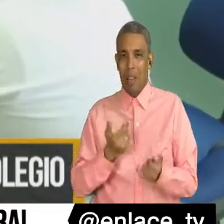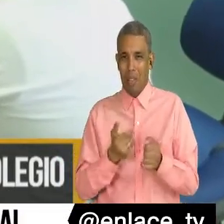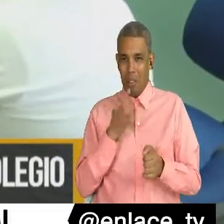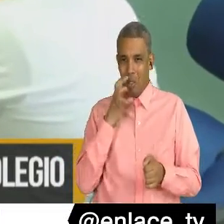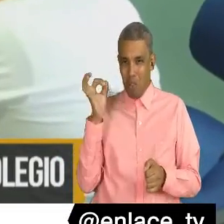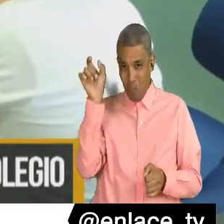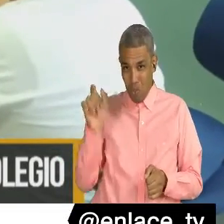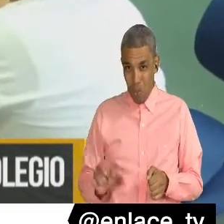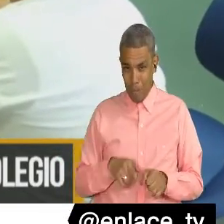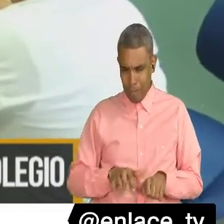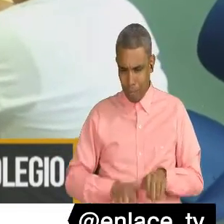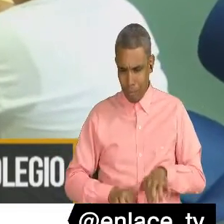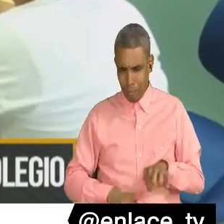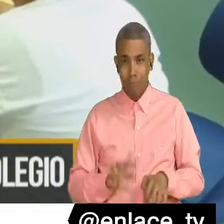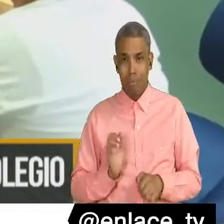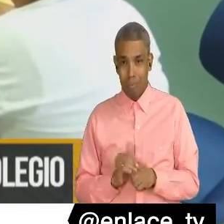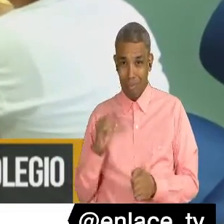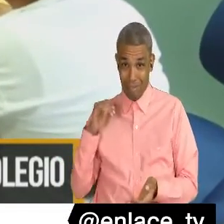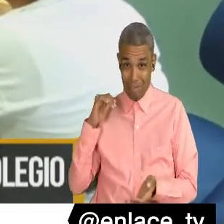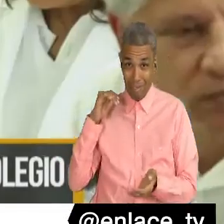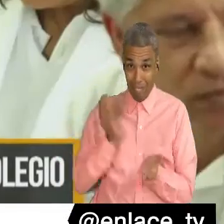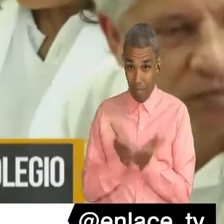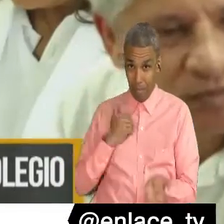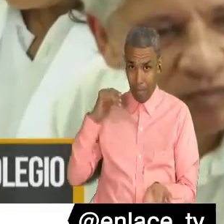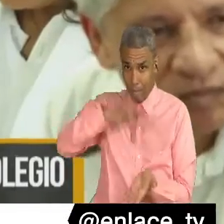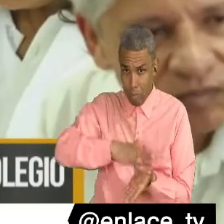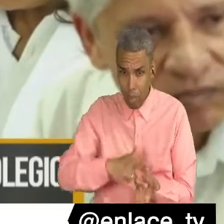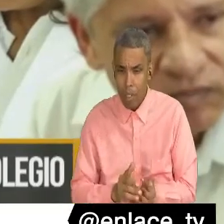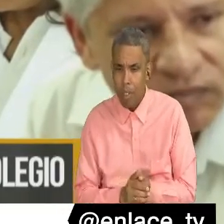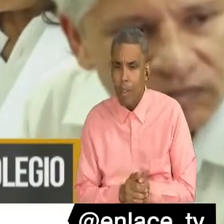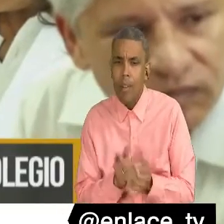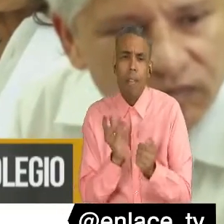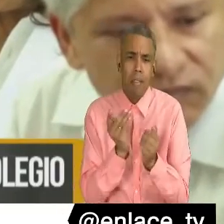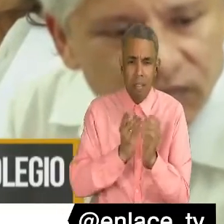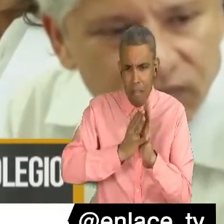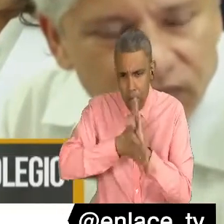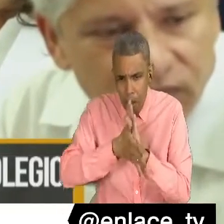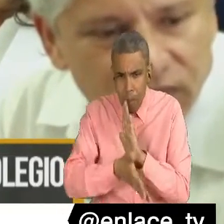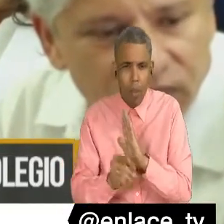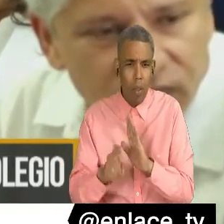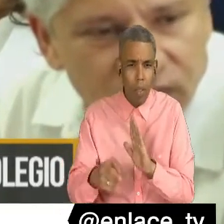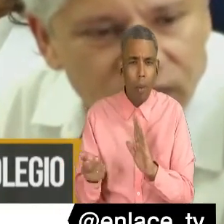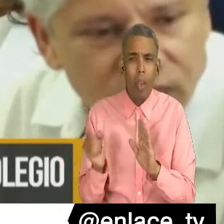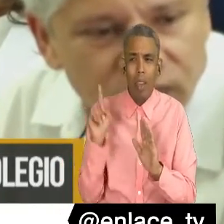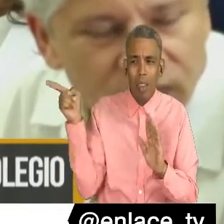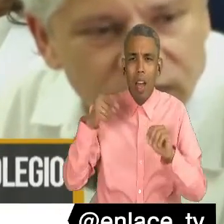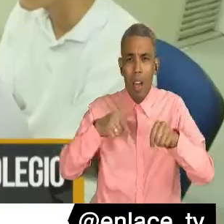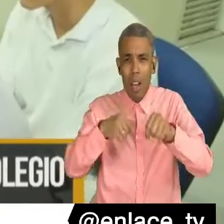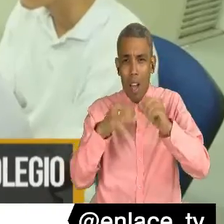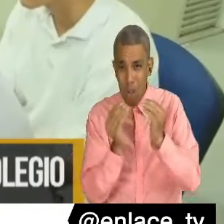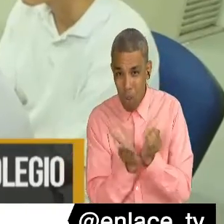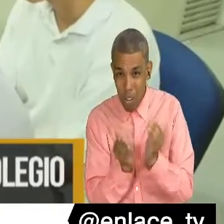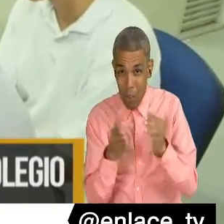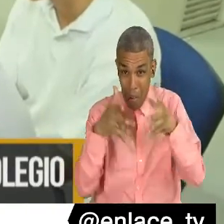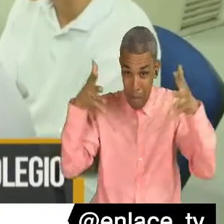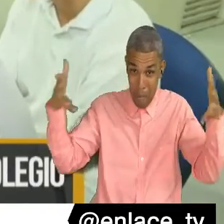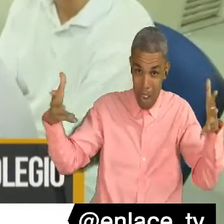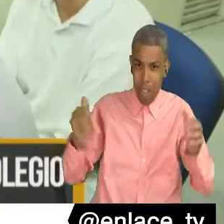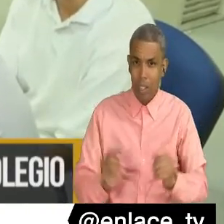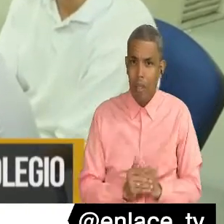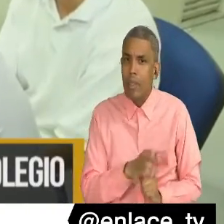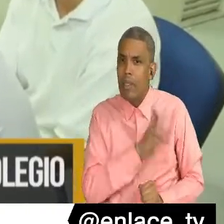este objetivo el megacolegio debe cumplir no solo con las condiciones sanitarias, sino de infraestructura para la apertura del